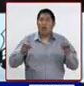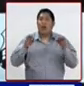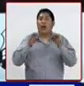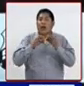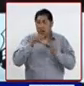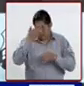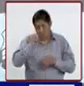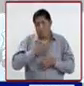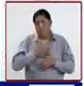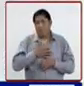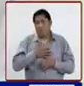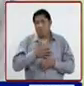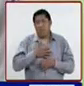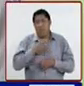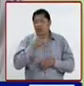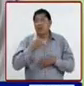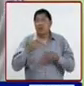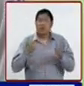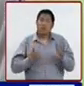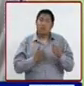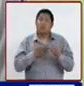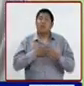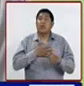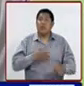Para mí y para las personas que me siguen.